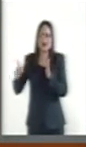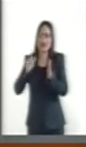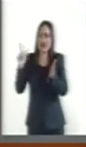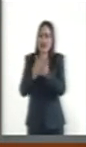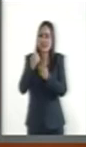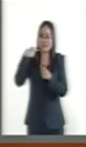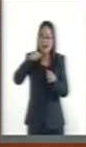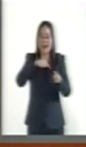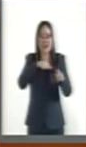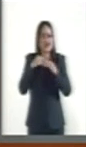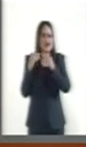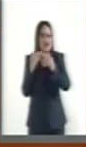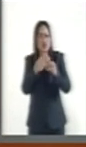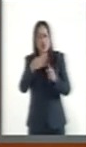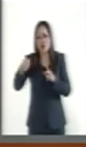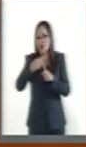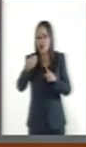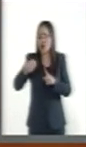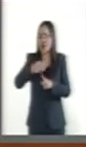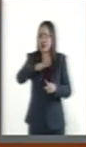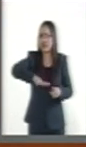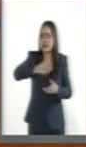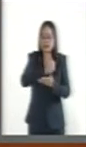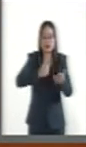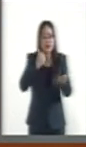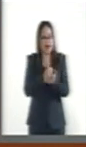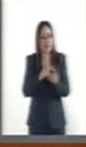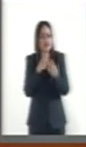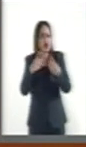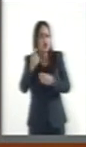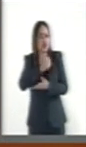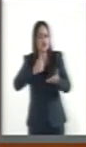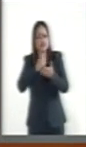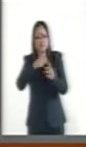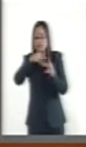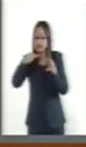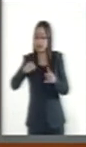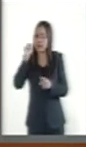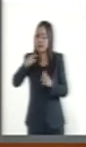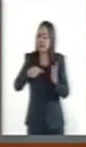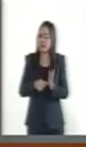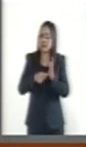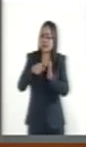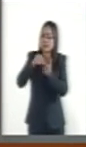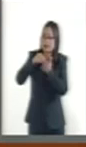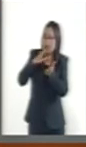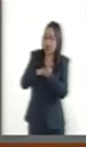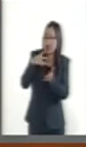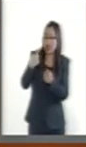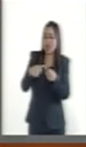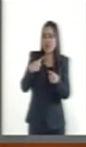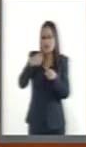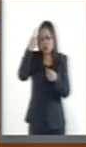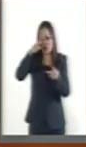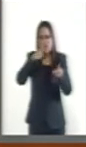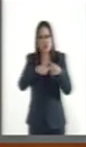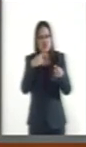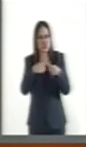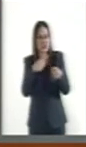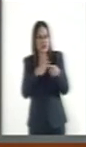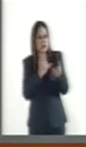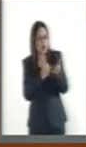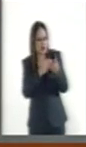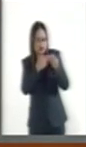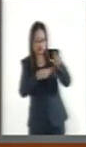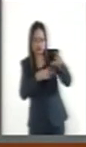Asentamientos Humanos, Ordenamiento Territorial y Desarrollo Urbano, así como la de Registros Públicos y Catastros. Por